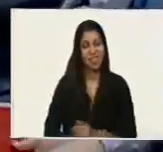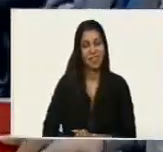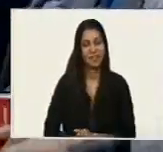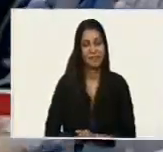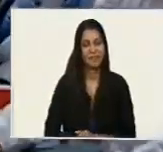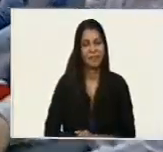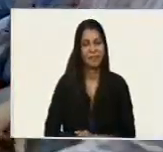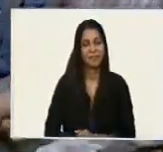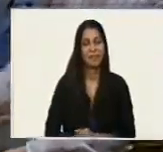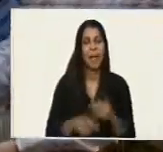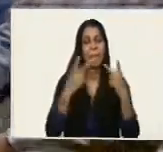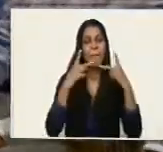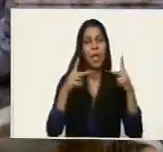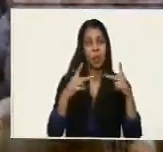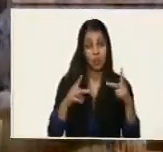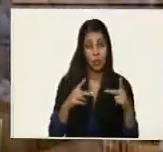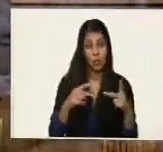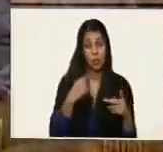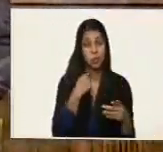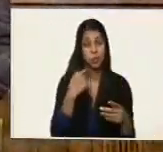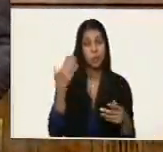Ese Correo del Orinoco.